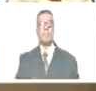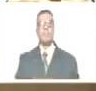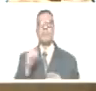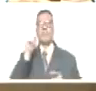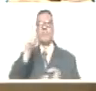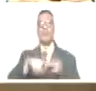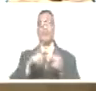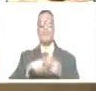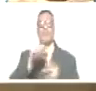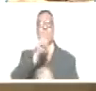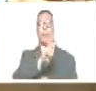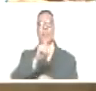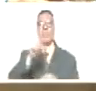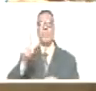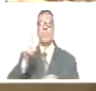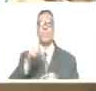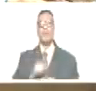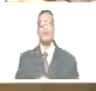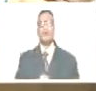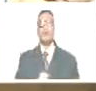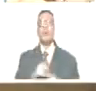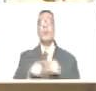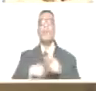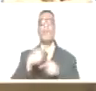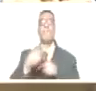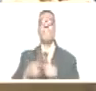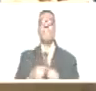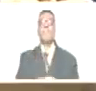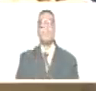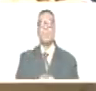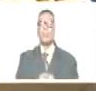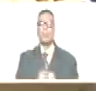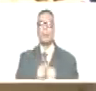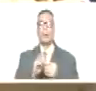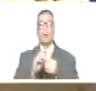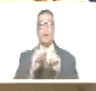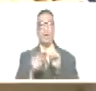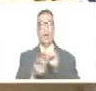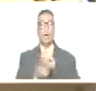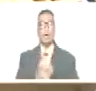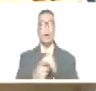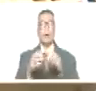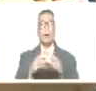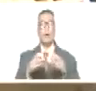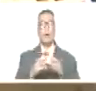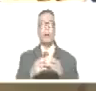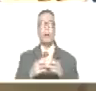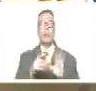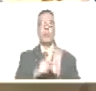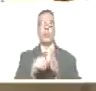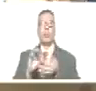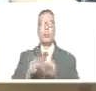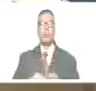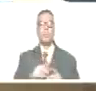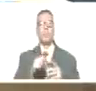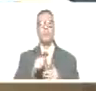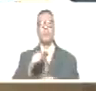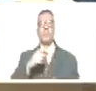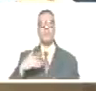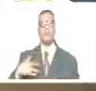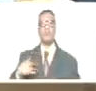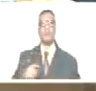21, que no es más que la alteración cromosómica que da origen a este síndrome. Un